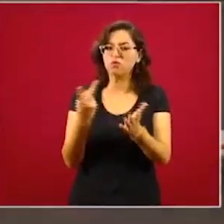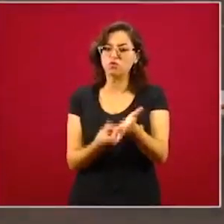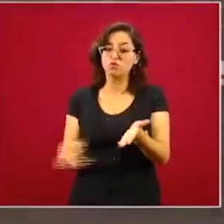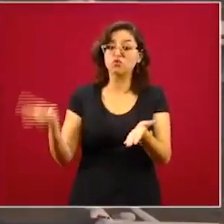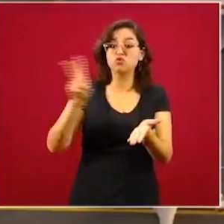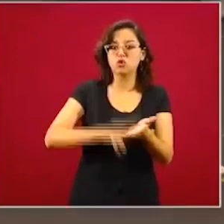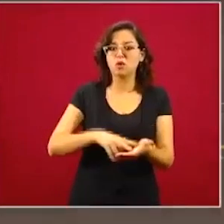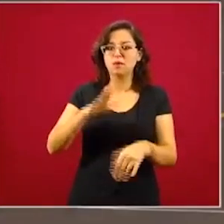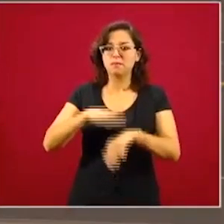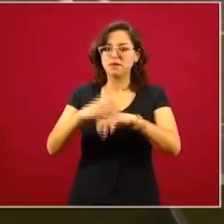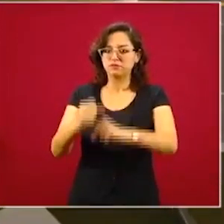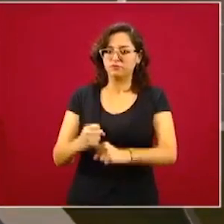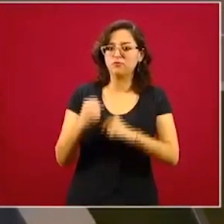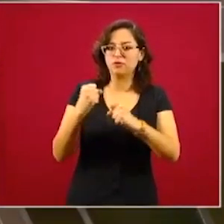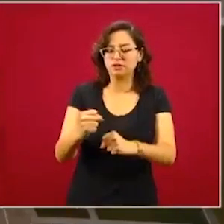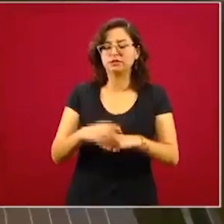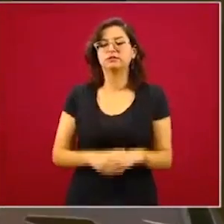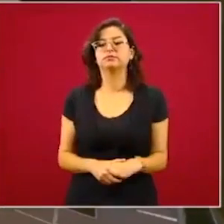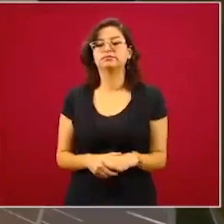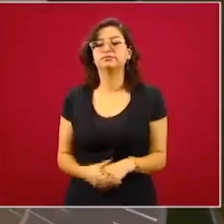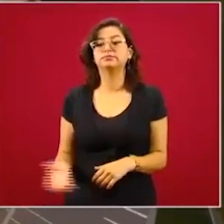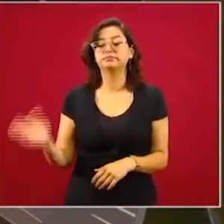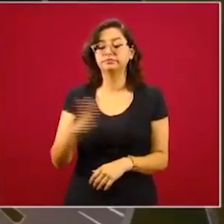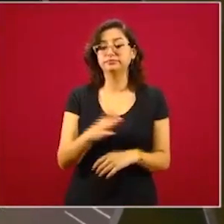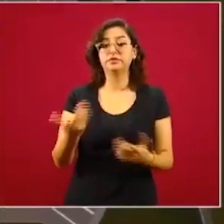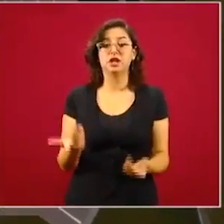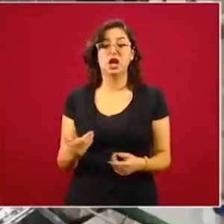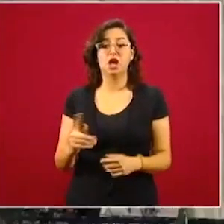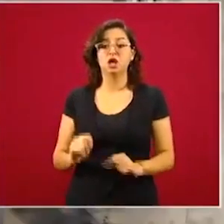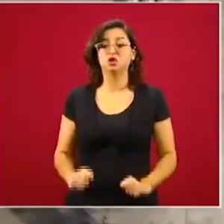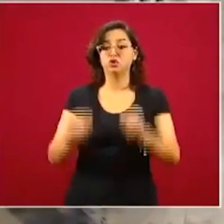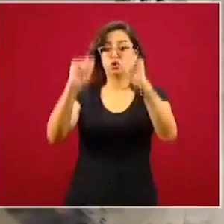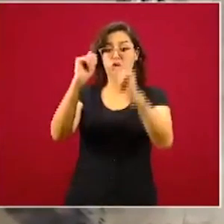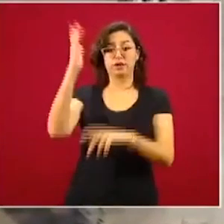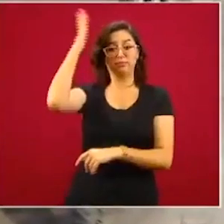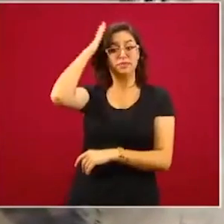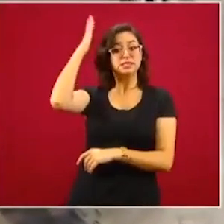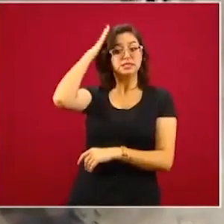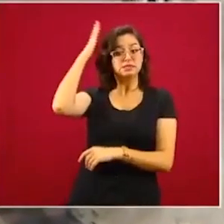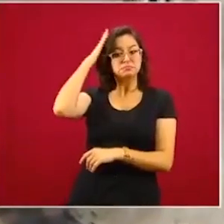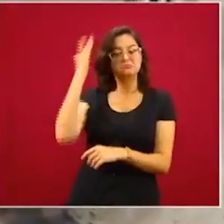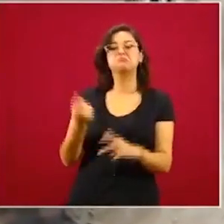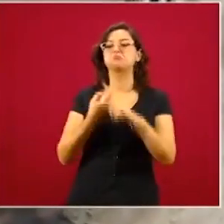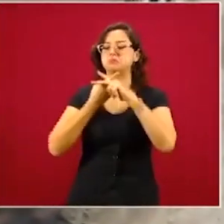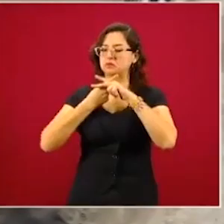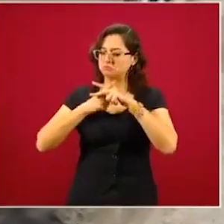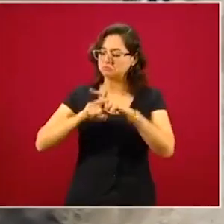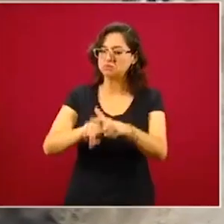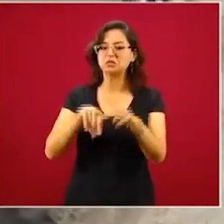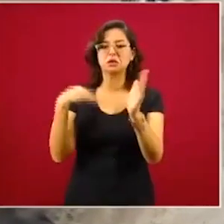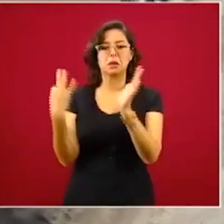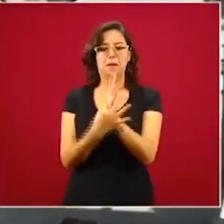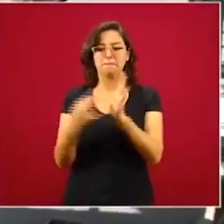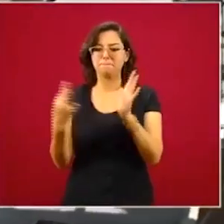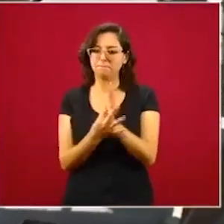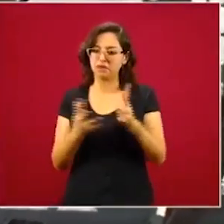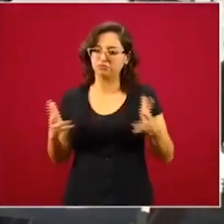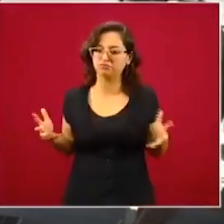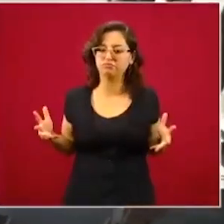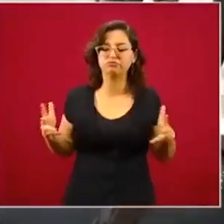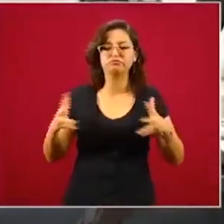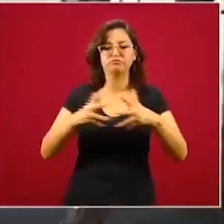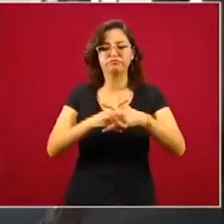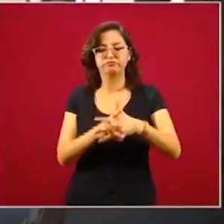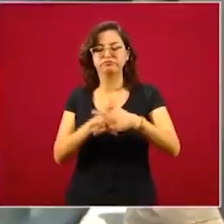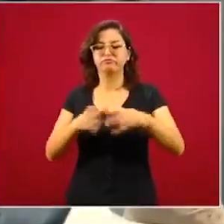En la torre de control y servicios, extinción de incendios y edificios administrativos, continúa el montaje de la estructura metálica del fuste de la torre de